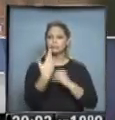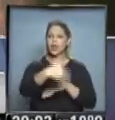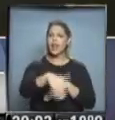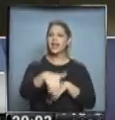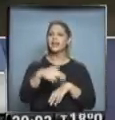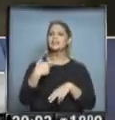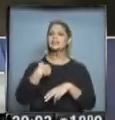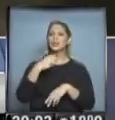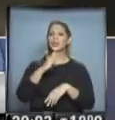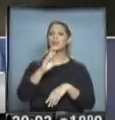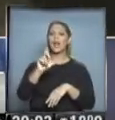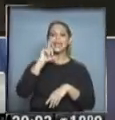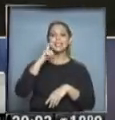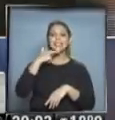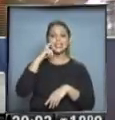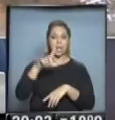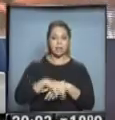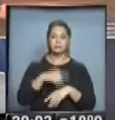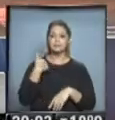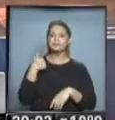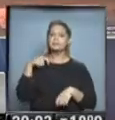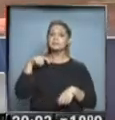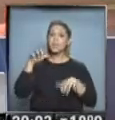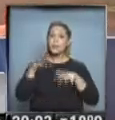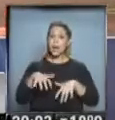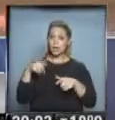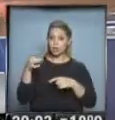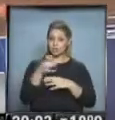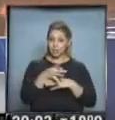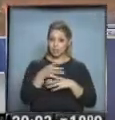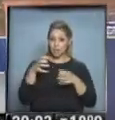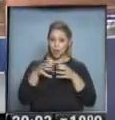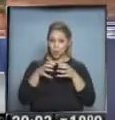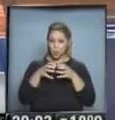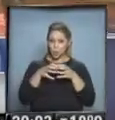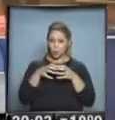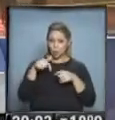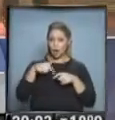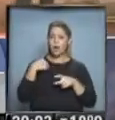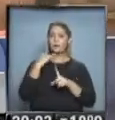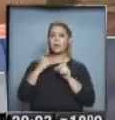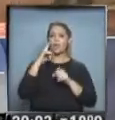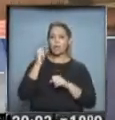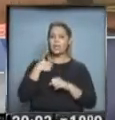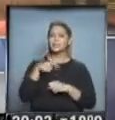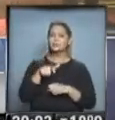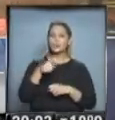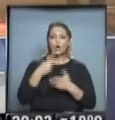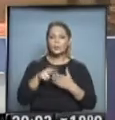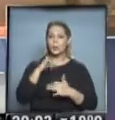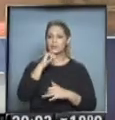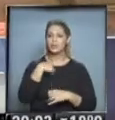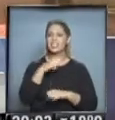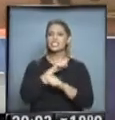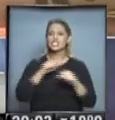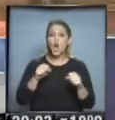Brasil. El paro de trenes que anunció el gremio La Fraternidad en horas del mediodía tomó, reiteramos, por